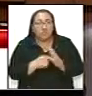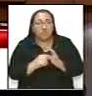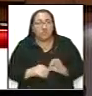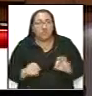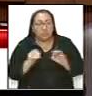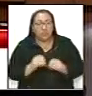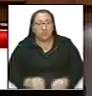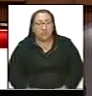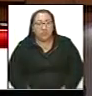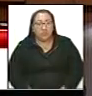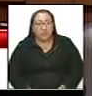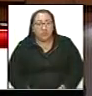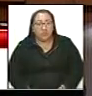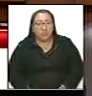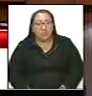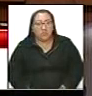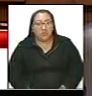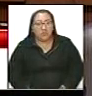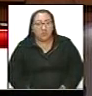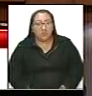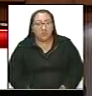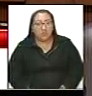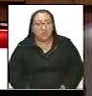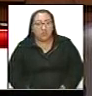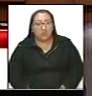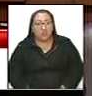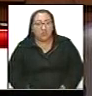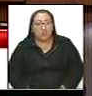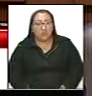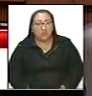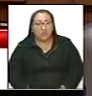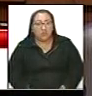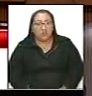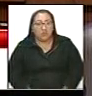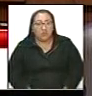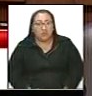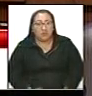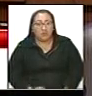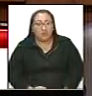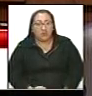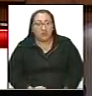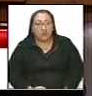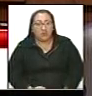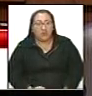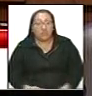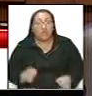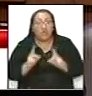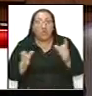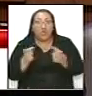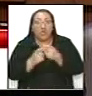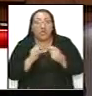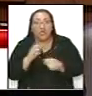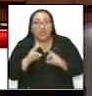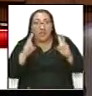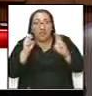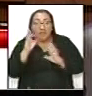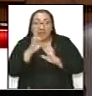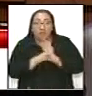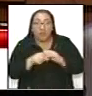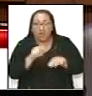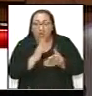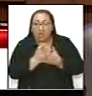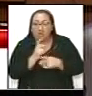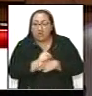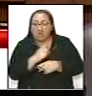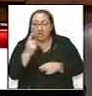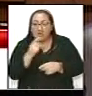vista en la política educativa. Y bien han señalado algunos congresistas, en el sentido de que el tema de fondo de la educación